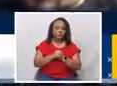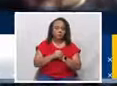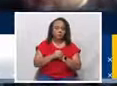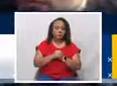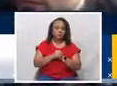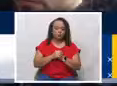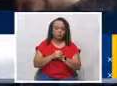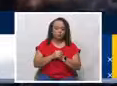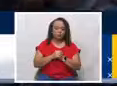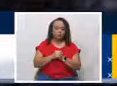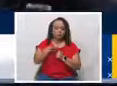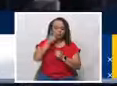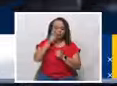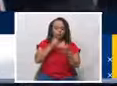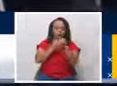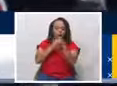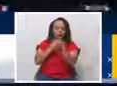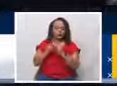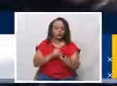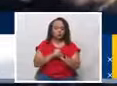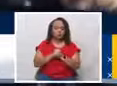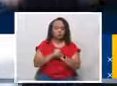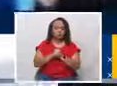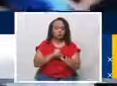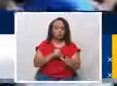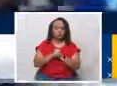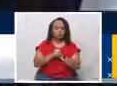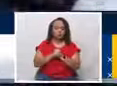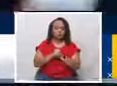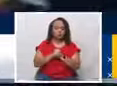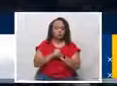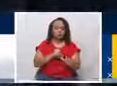Para ustedes, para apoyarlo más.